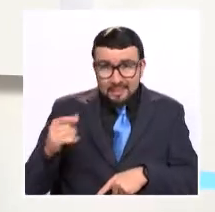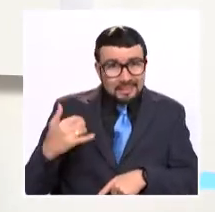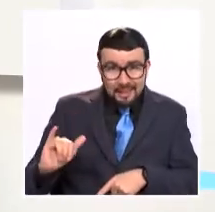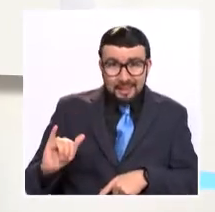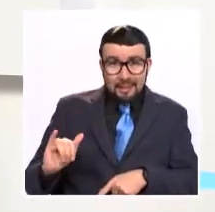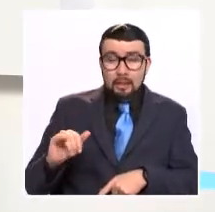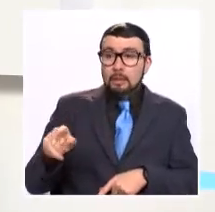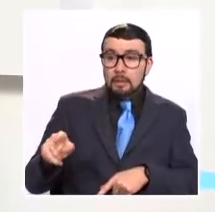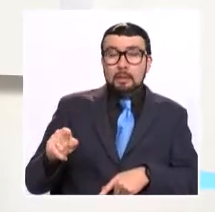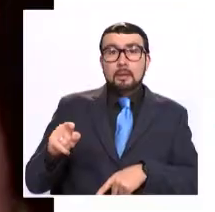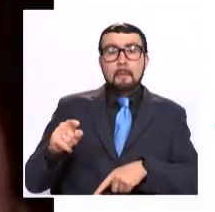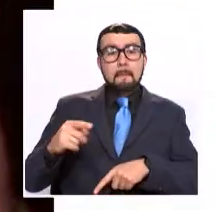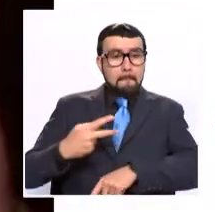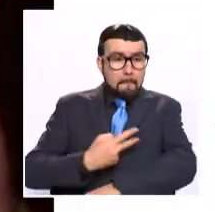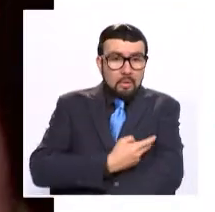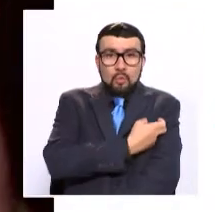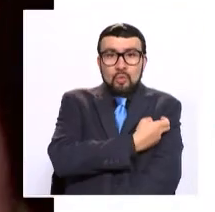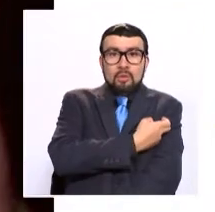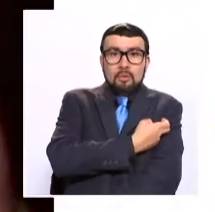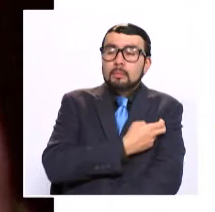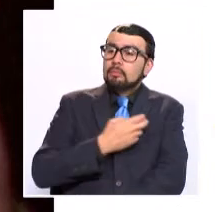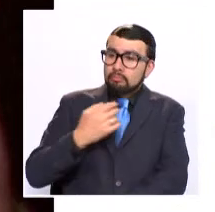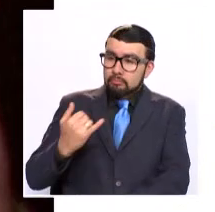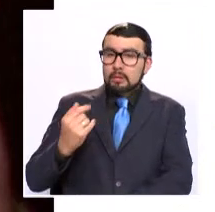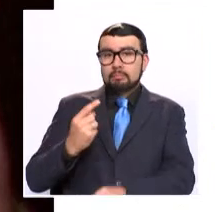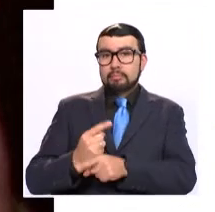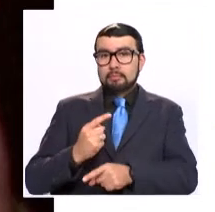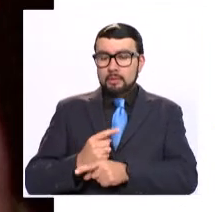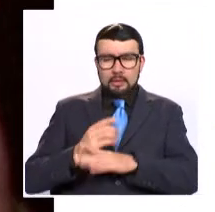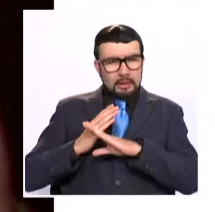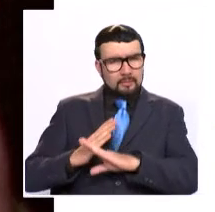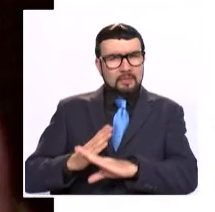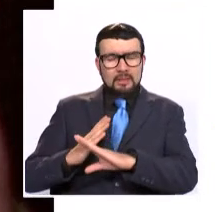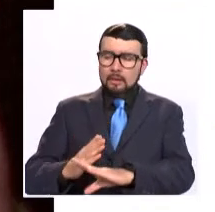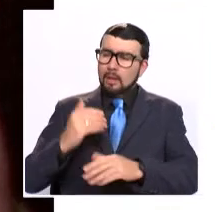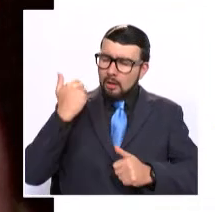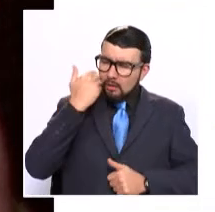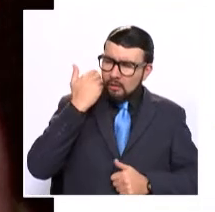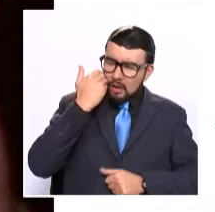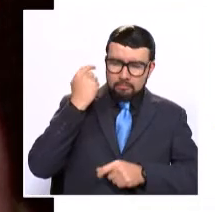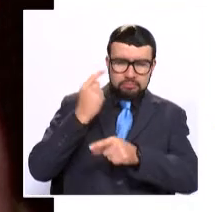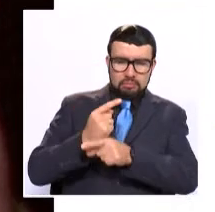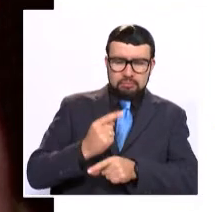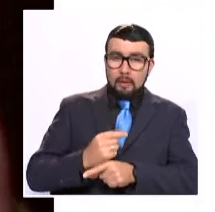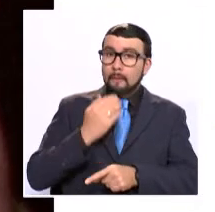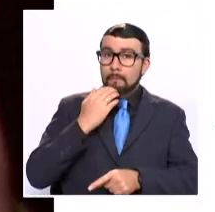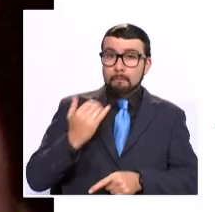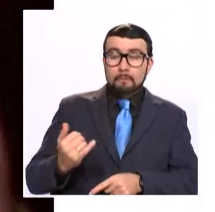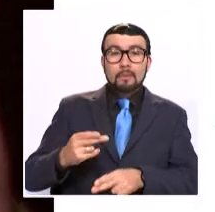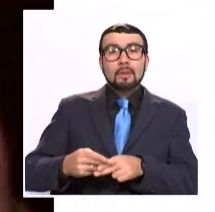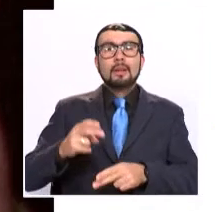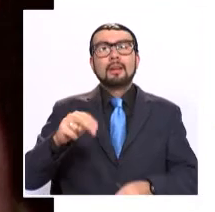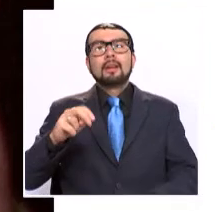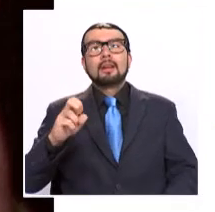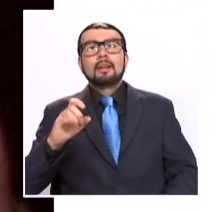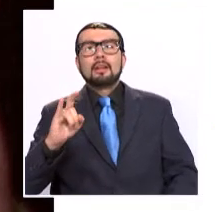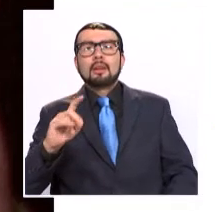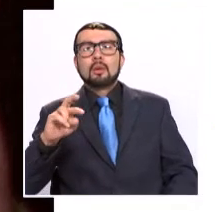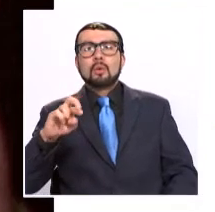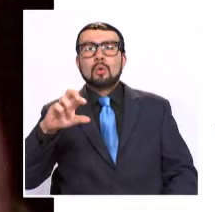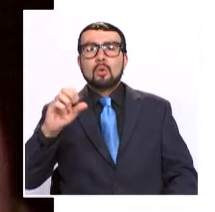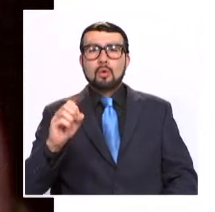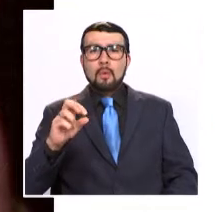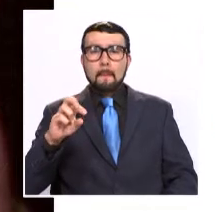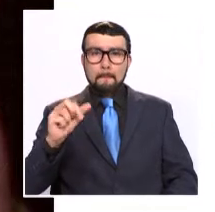vacuna, lo que hace es prevenir la aparición de esas complicaciones del herpes zóster como la neuropatía herpética o las